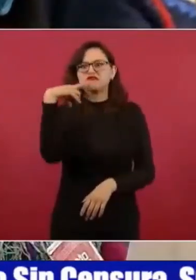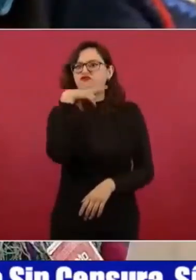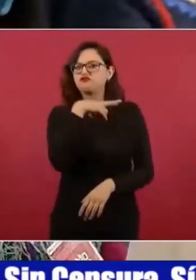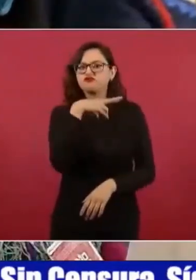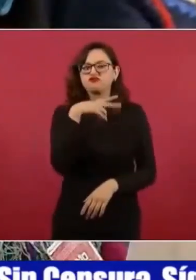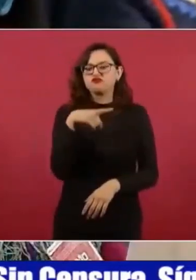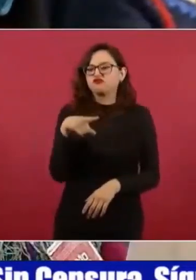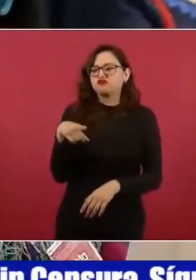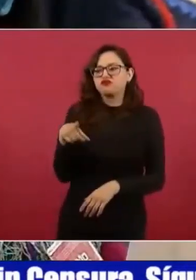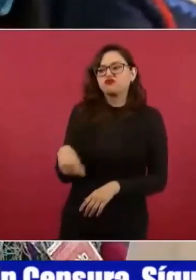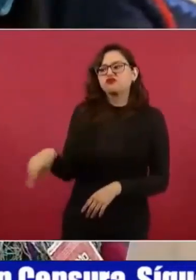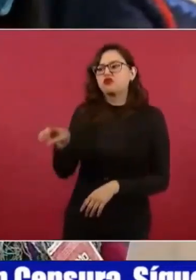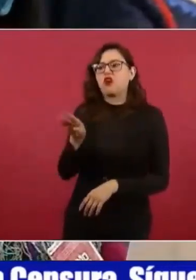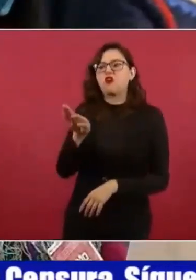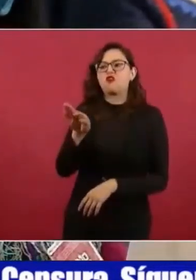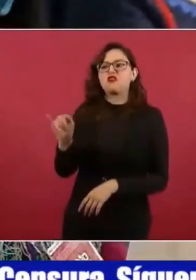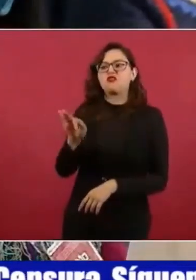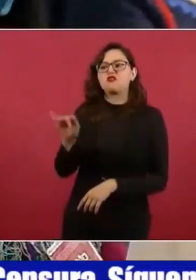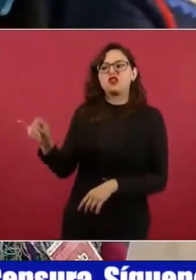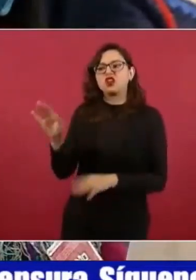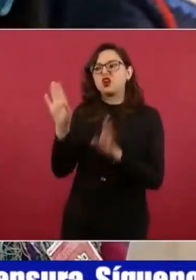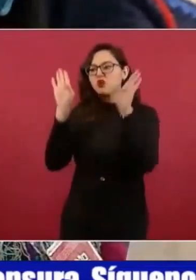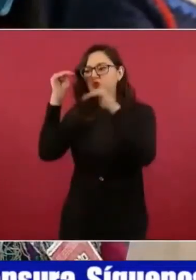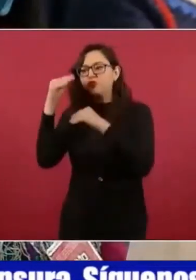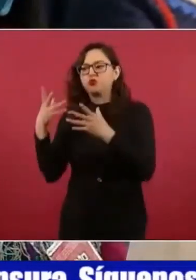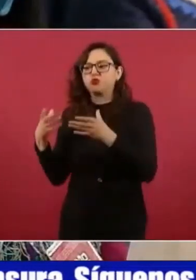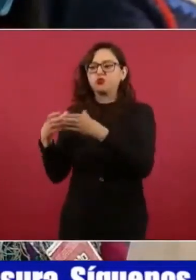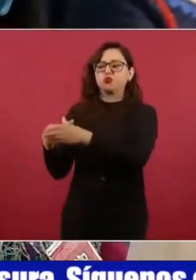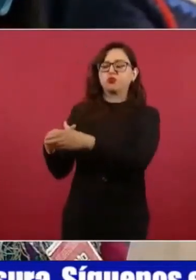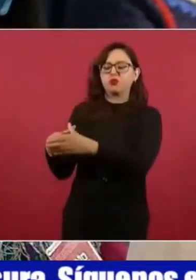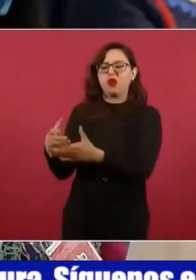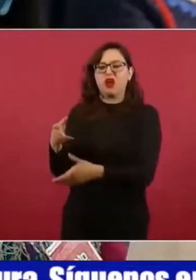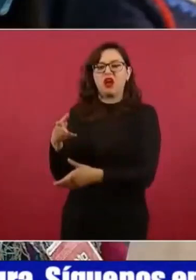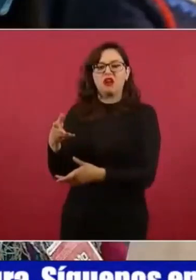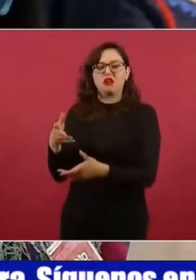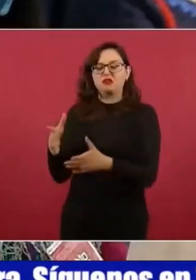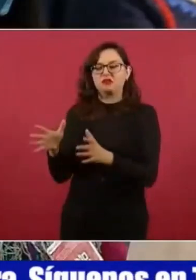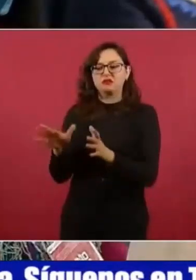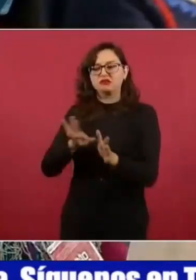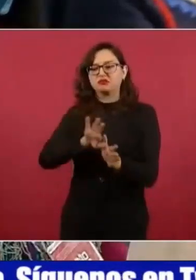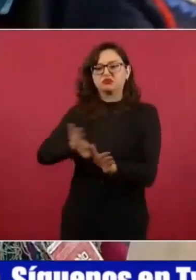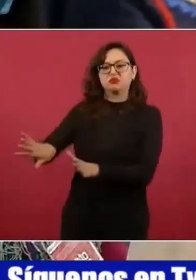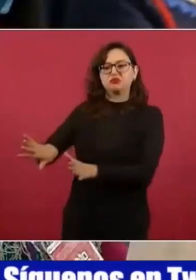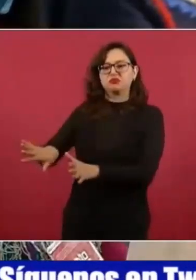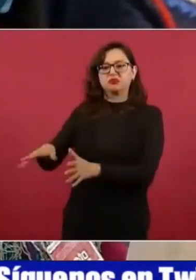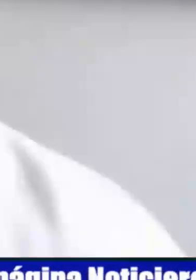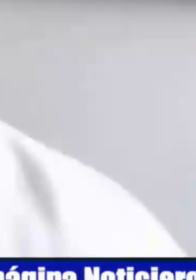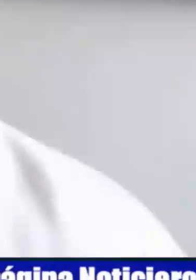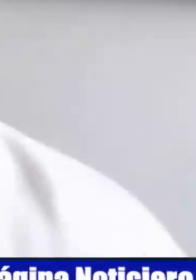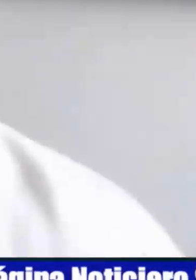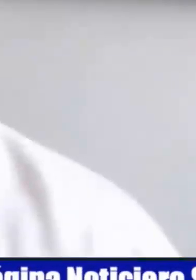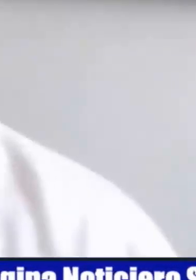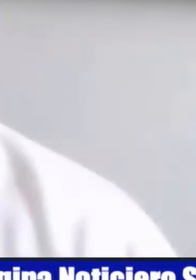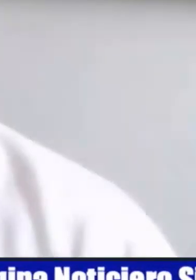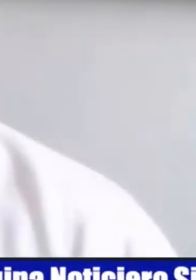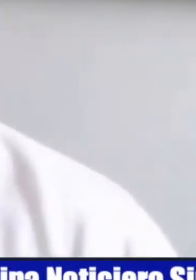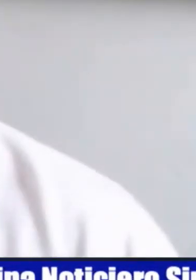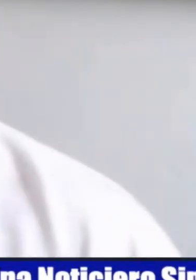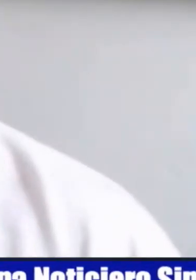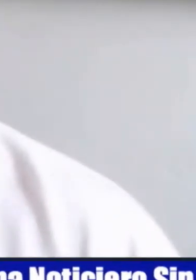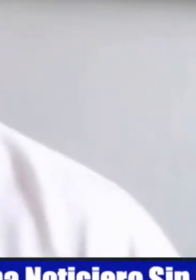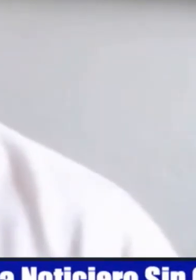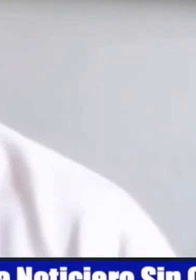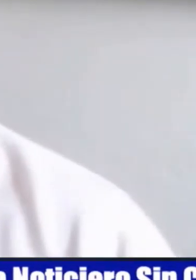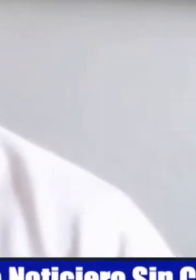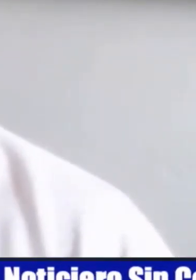vistos, pero no dejan nada en claro. Al contrario, manchan, dan opacidad. Debería estar